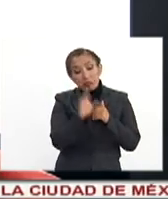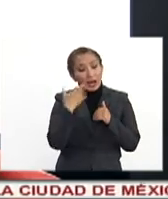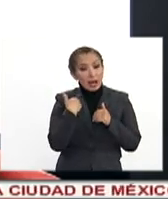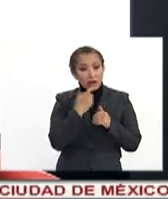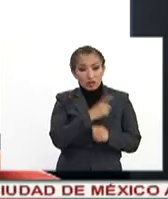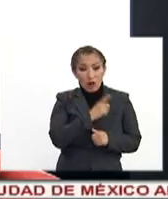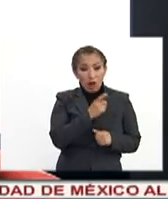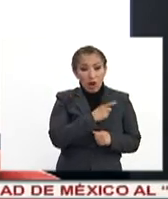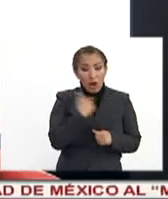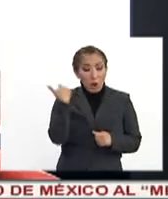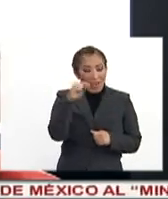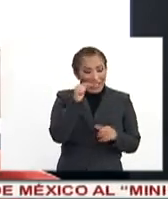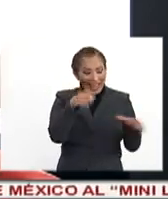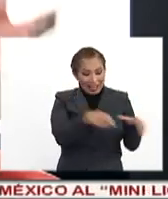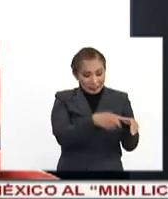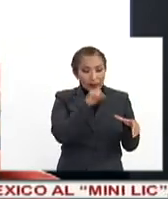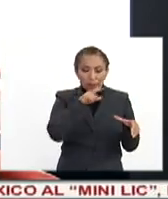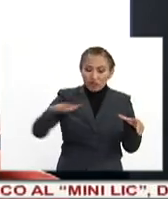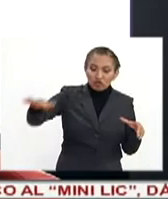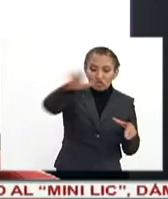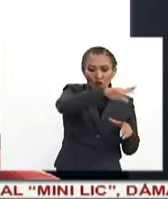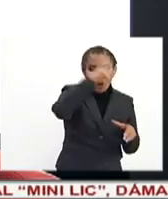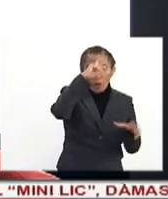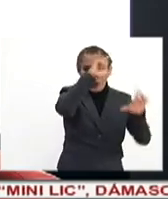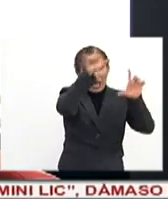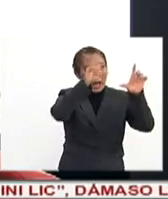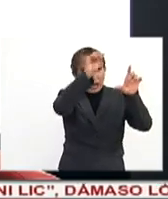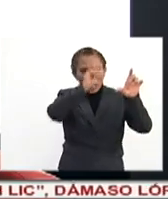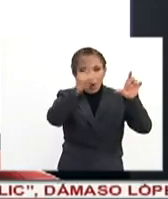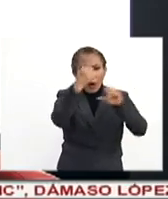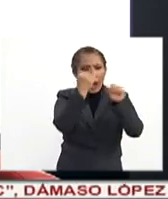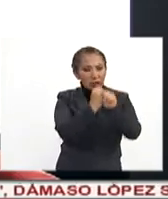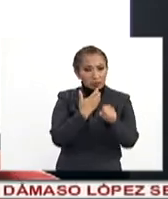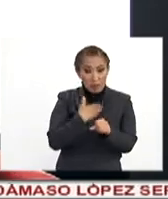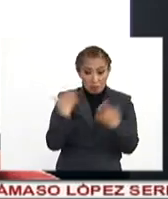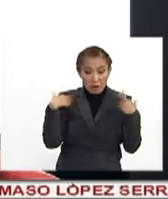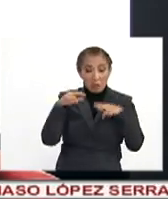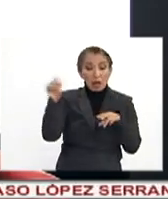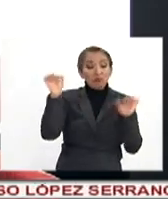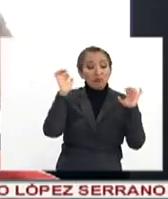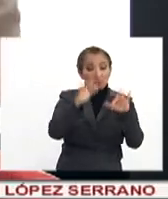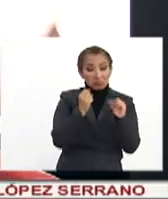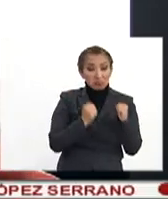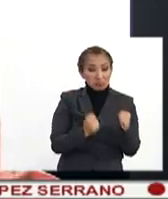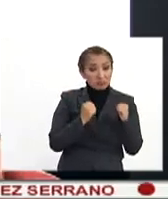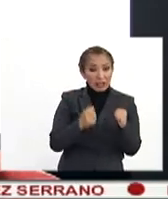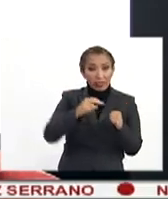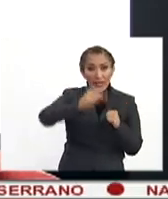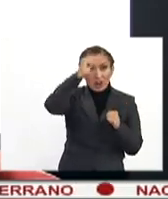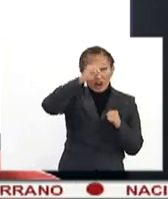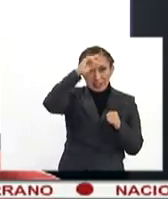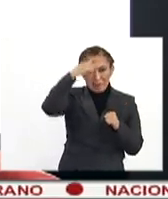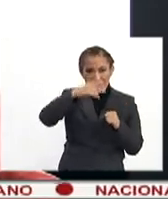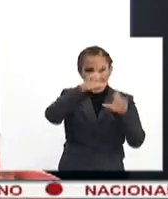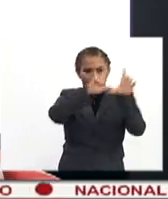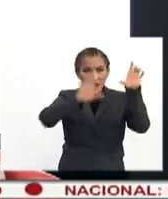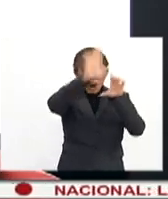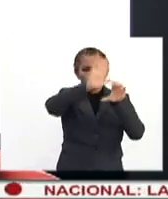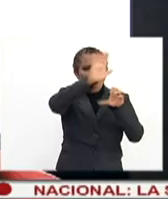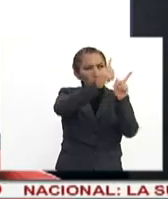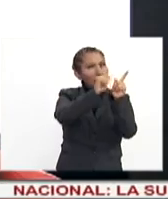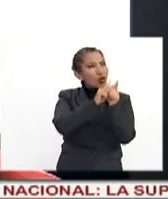no solamente bandas de Guadalajara, sino de todo México, que este año tenemos una representación bastante fuerte del norte de México,